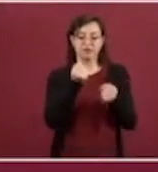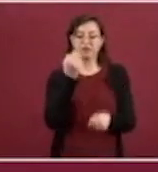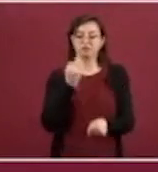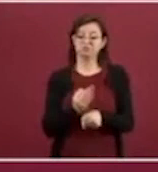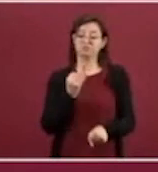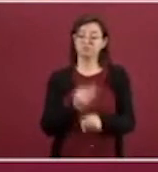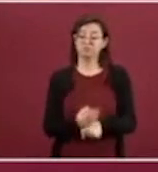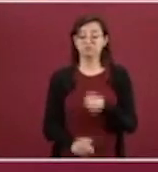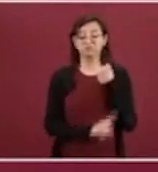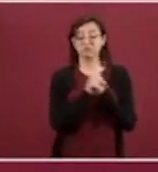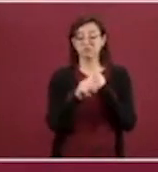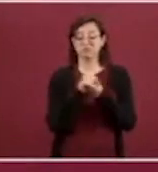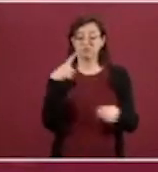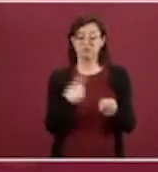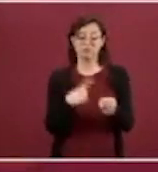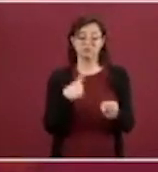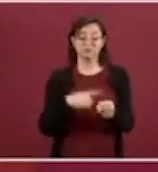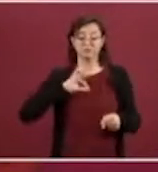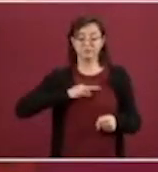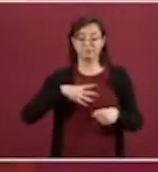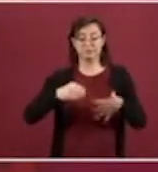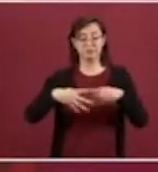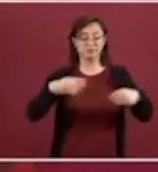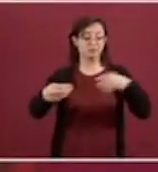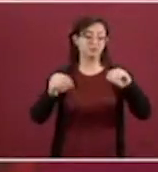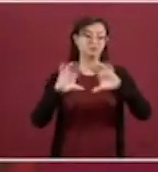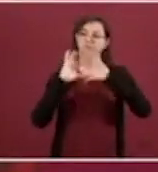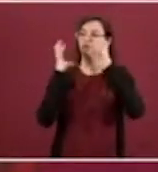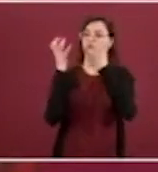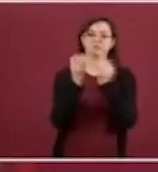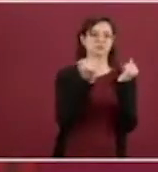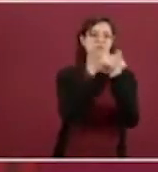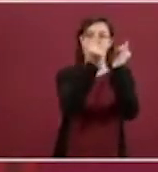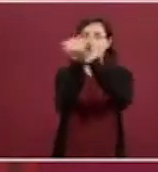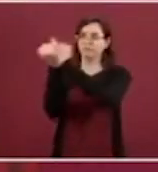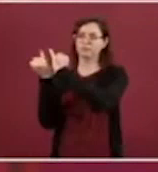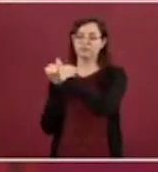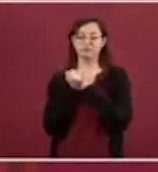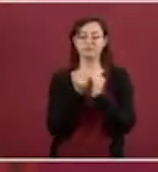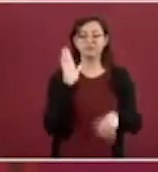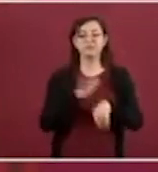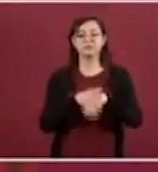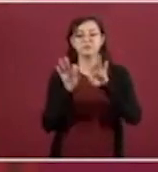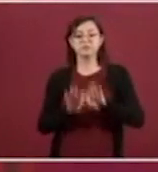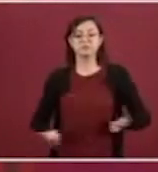está afectándonos y que afecta en todo el mundo. Lo principal